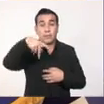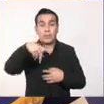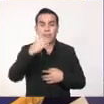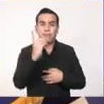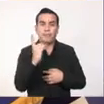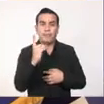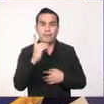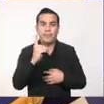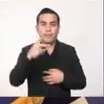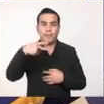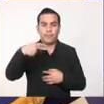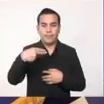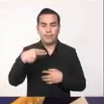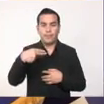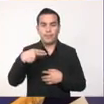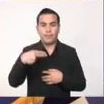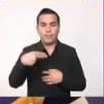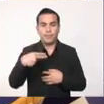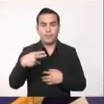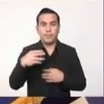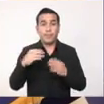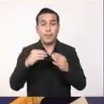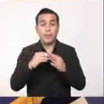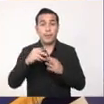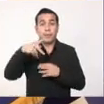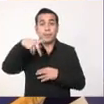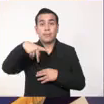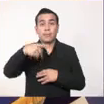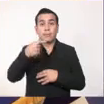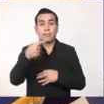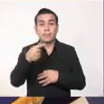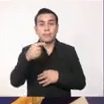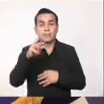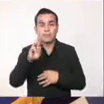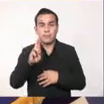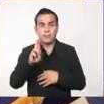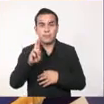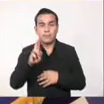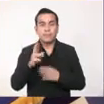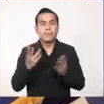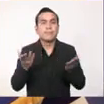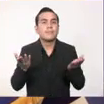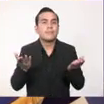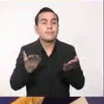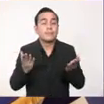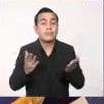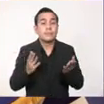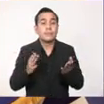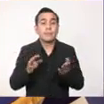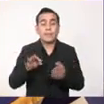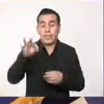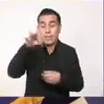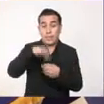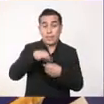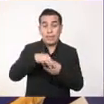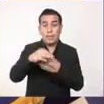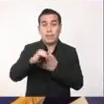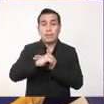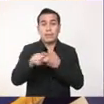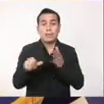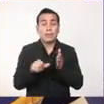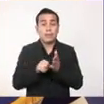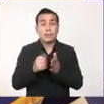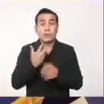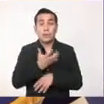de la República y el procurador para la defensa de los derechos humanos serán elegidos por la Asamblea Legislativa por